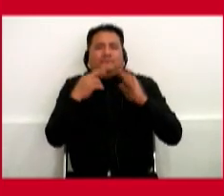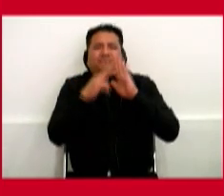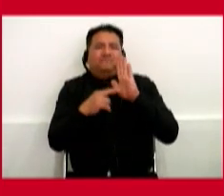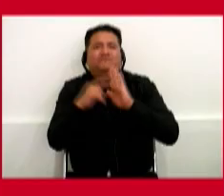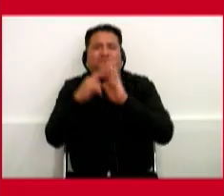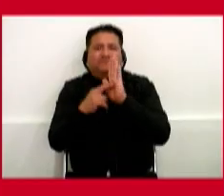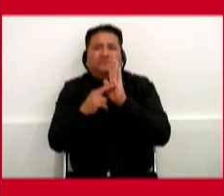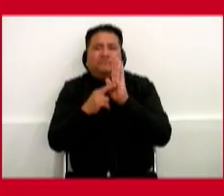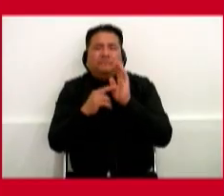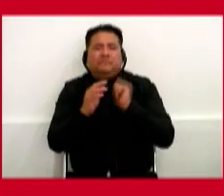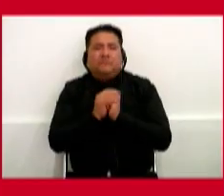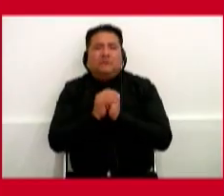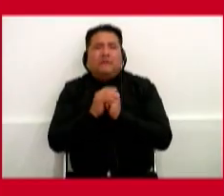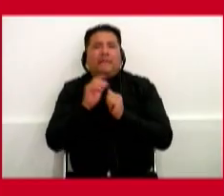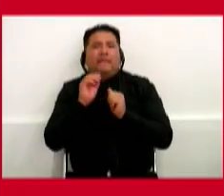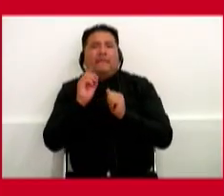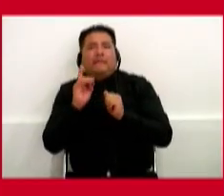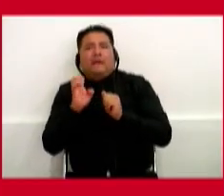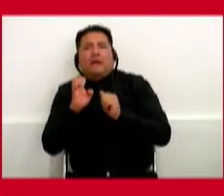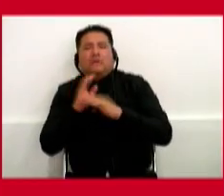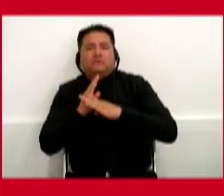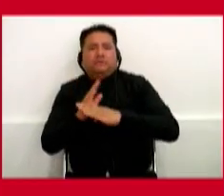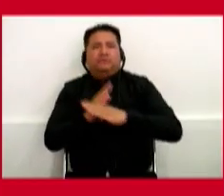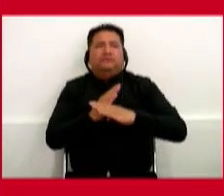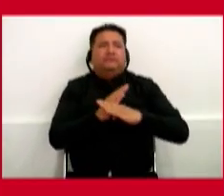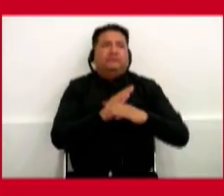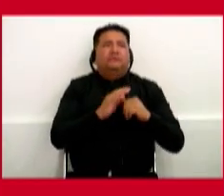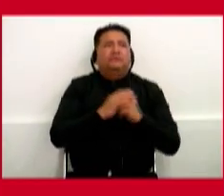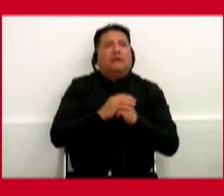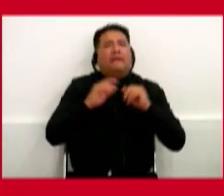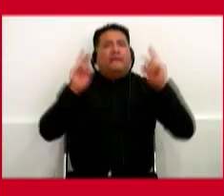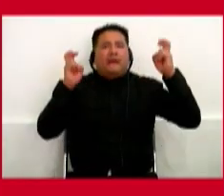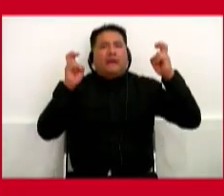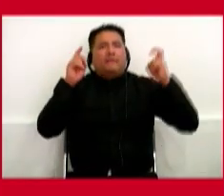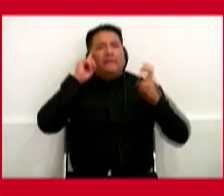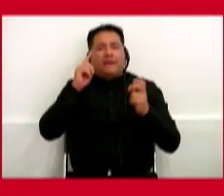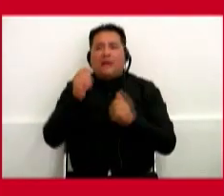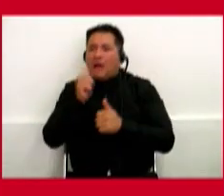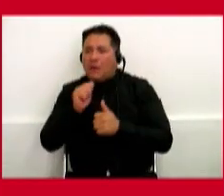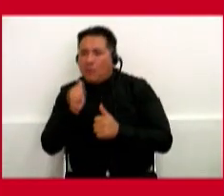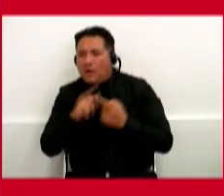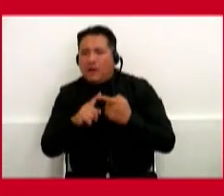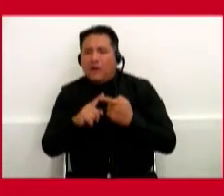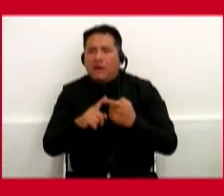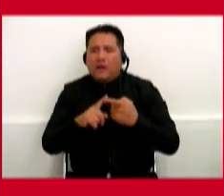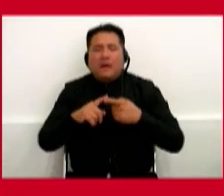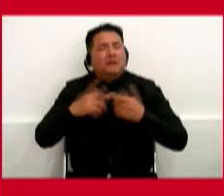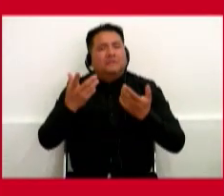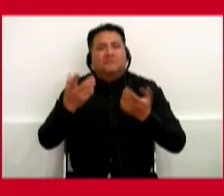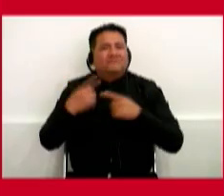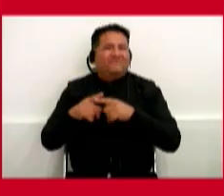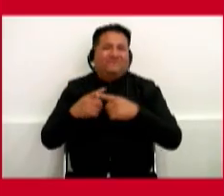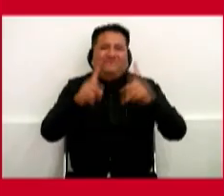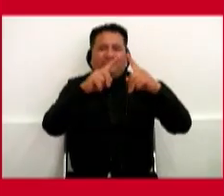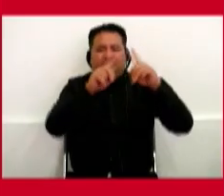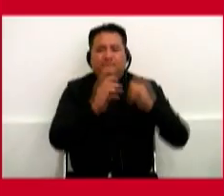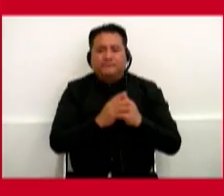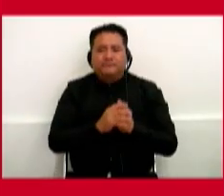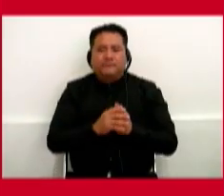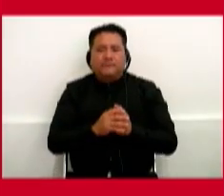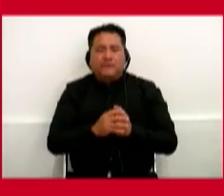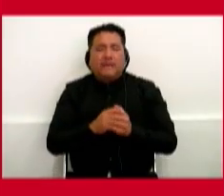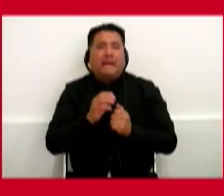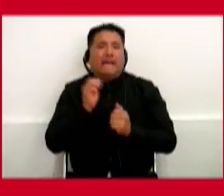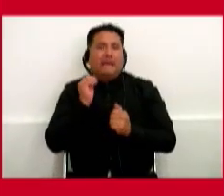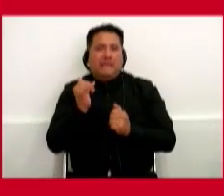resistencia, sino de modelo estructural, de sólidos litológicos, temas de hidrogeología, etcétera, ¿no? Entonces, un poco adelantándome